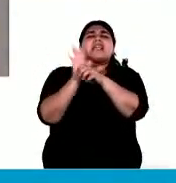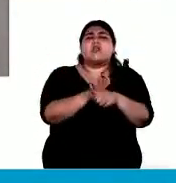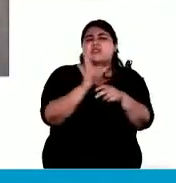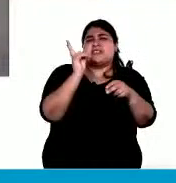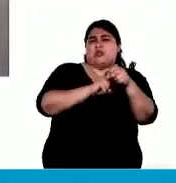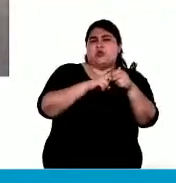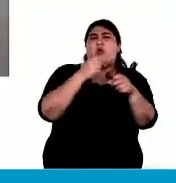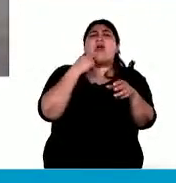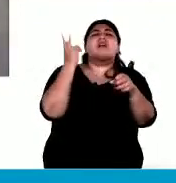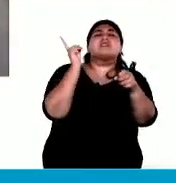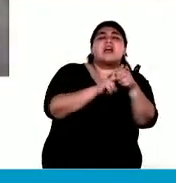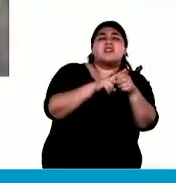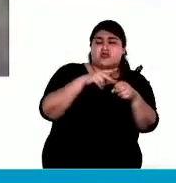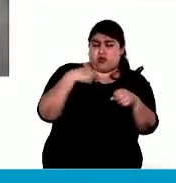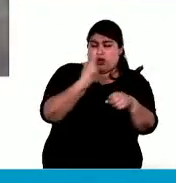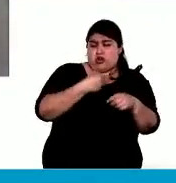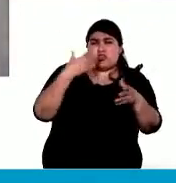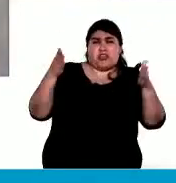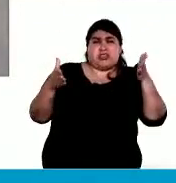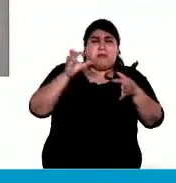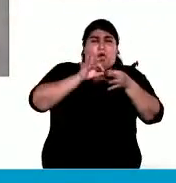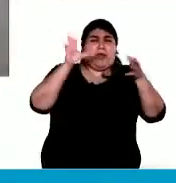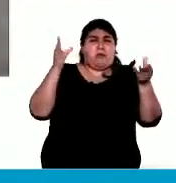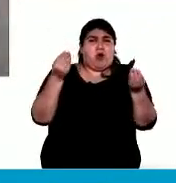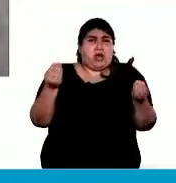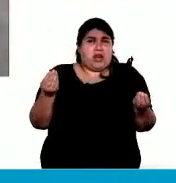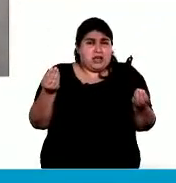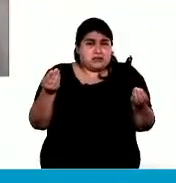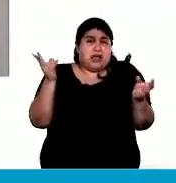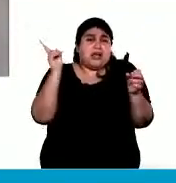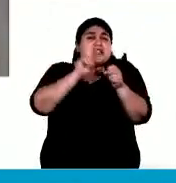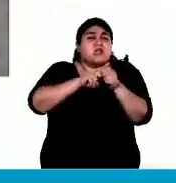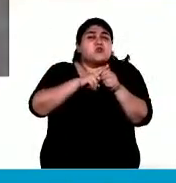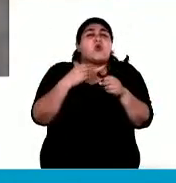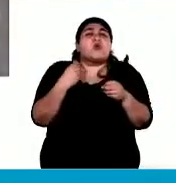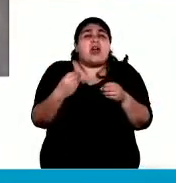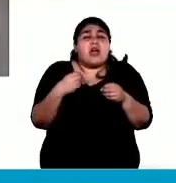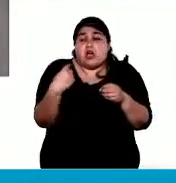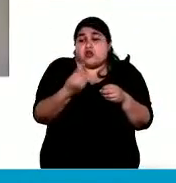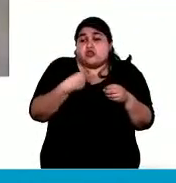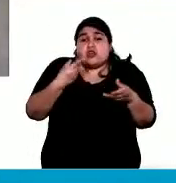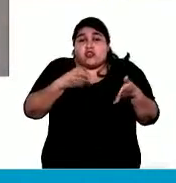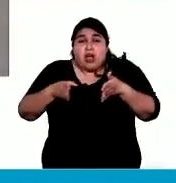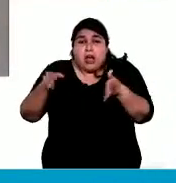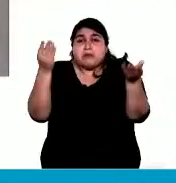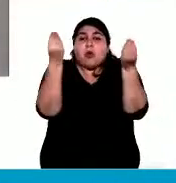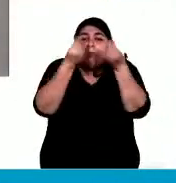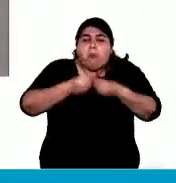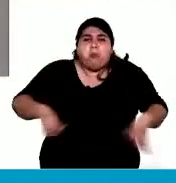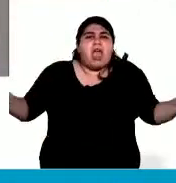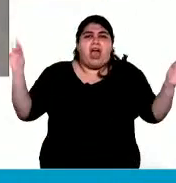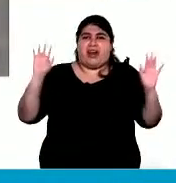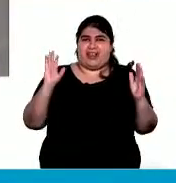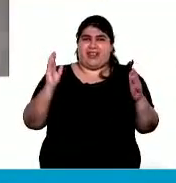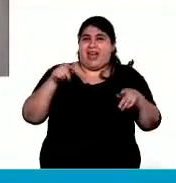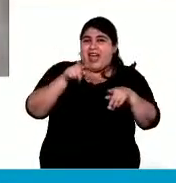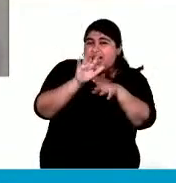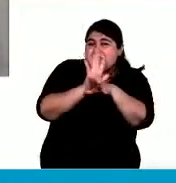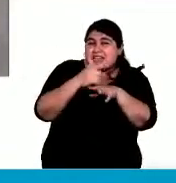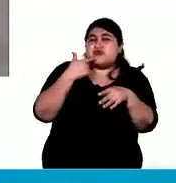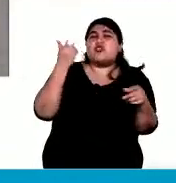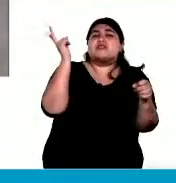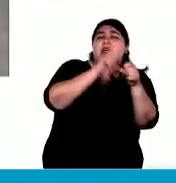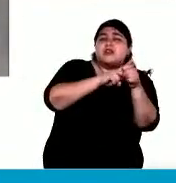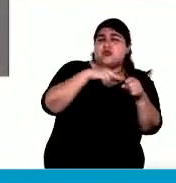de censura en plena democracia. Censura cuando perdieron el rumbo, pero esta censura no van a